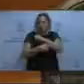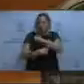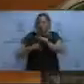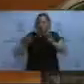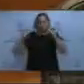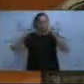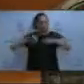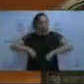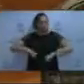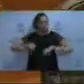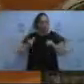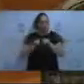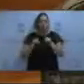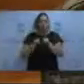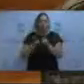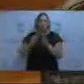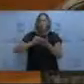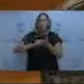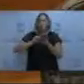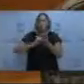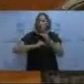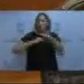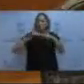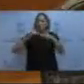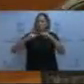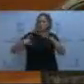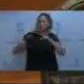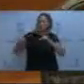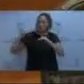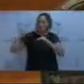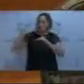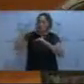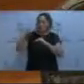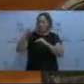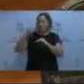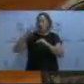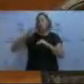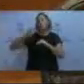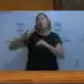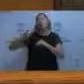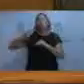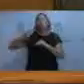desistimiento del contrato de alta dirección con el que era hasta esa fecha el subdirector gerente.